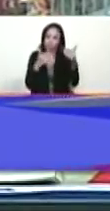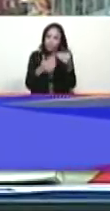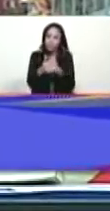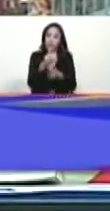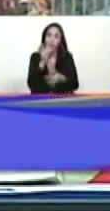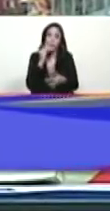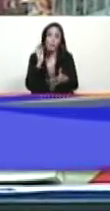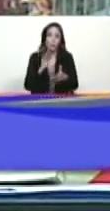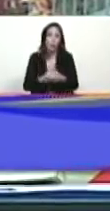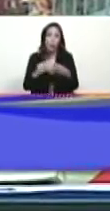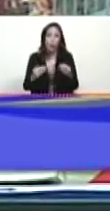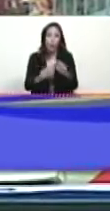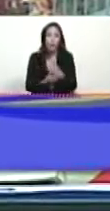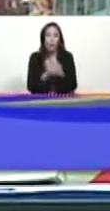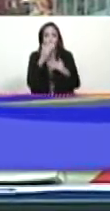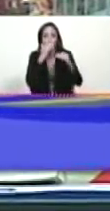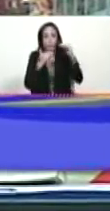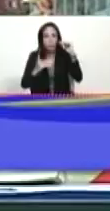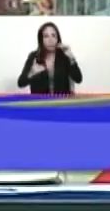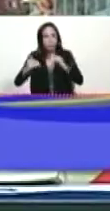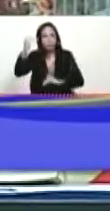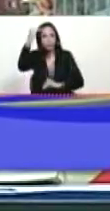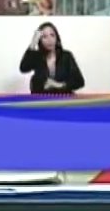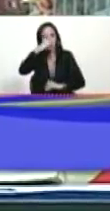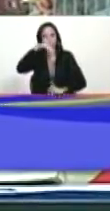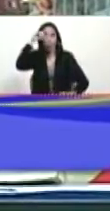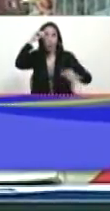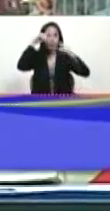nosotros aprendamos a volar alto, alto, alto,